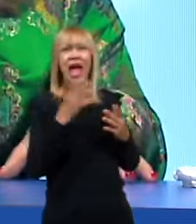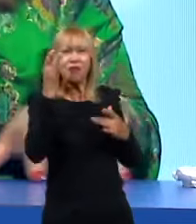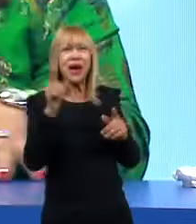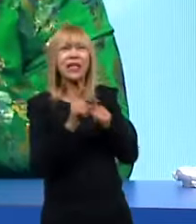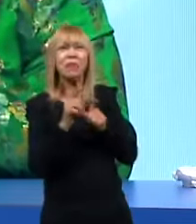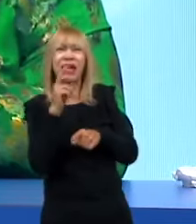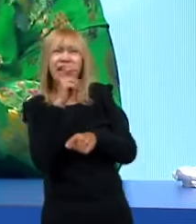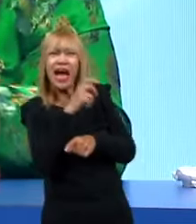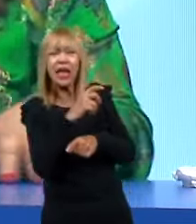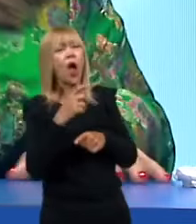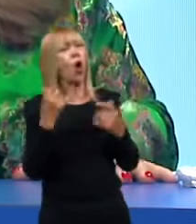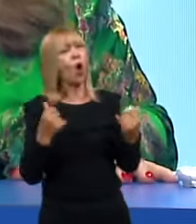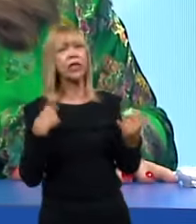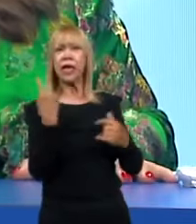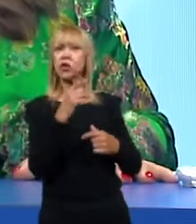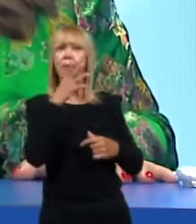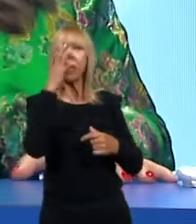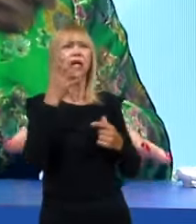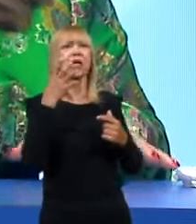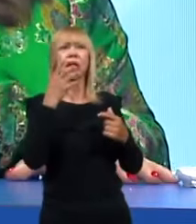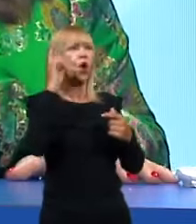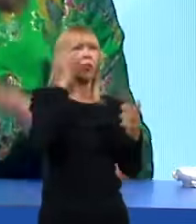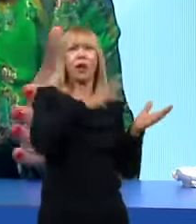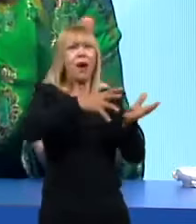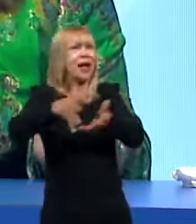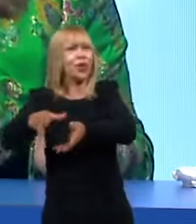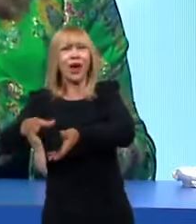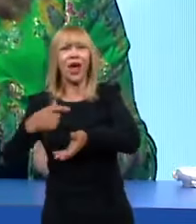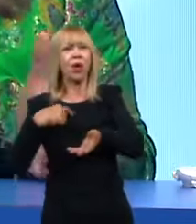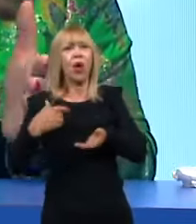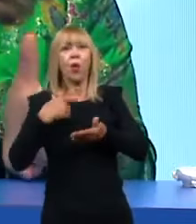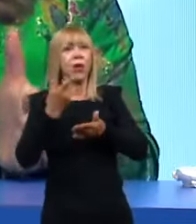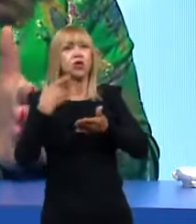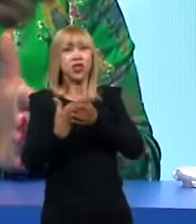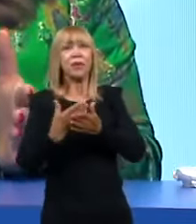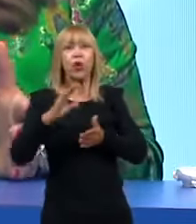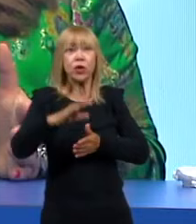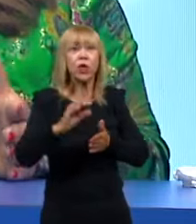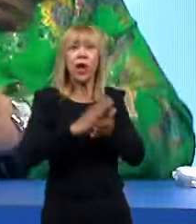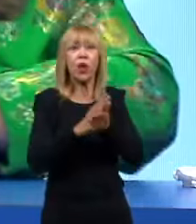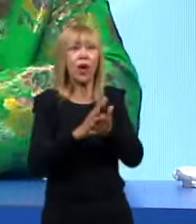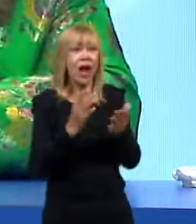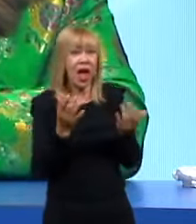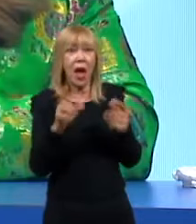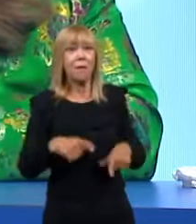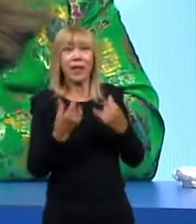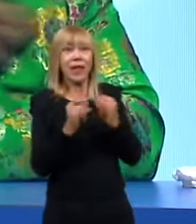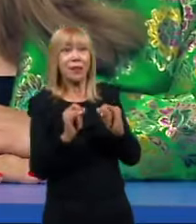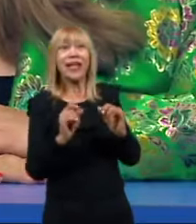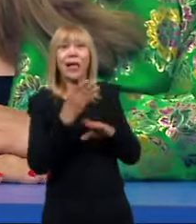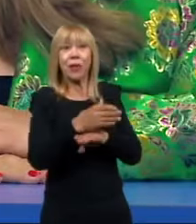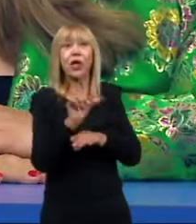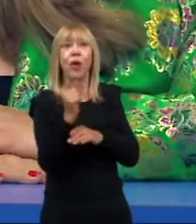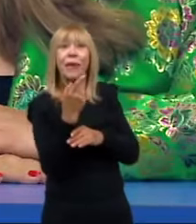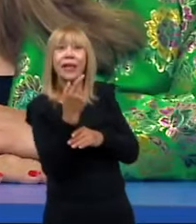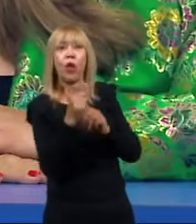esos padres se sienten abandonados por el gobierno al momento de llevar un niño a la escuela, y cuál va a ser su vida independiente luego de los 21 años.